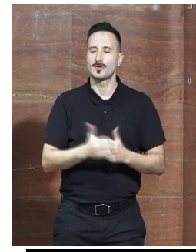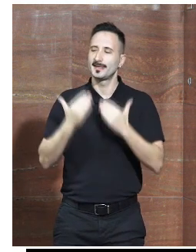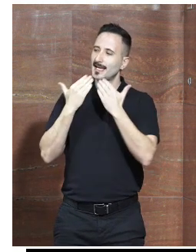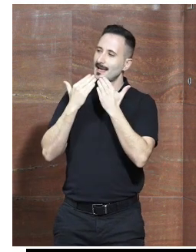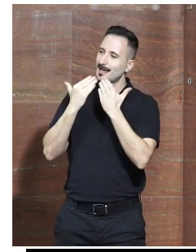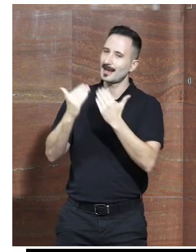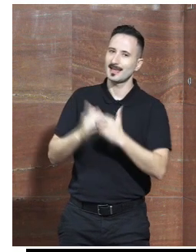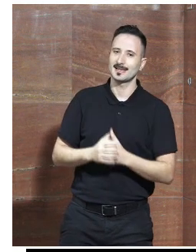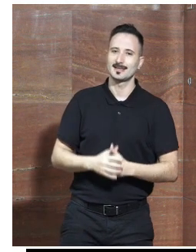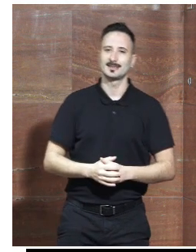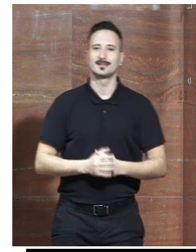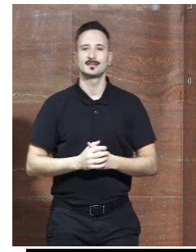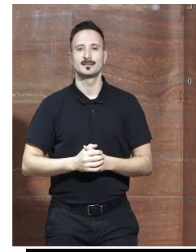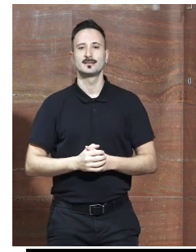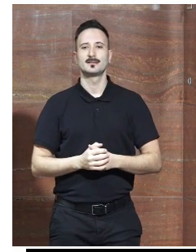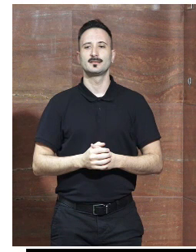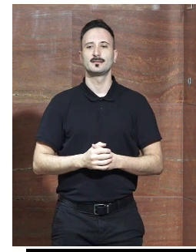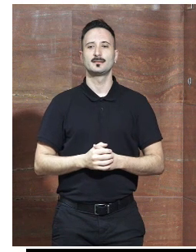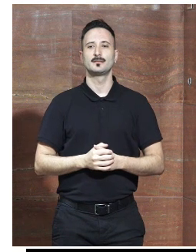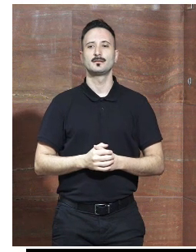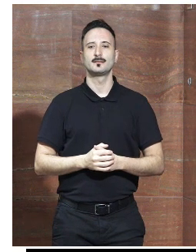Gracias, básicamente.